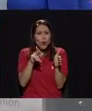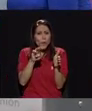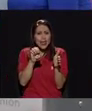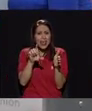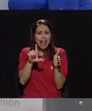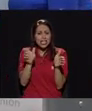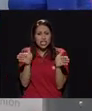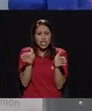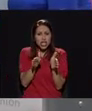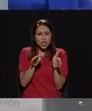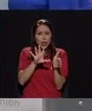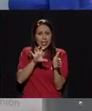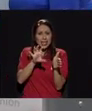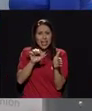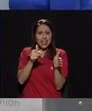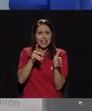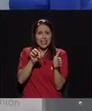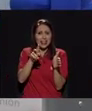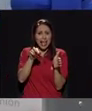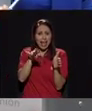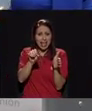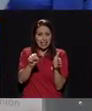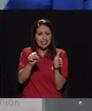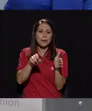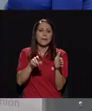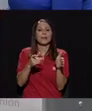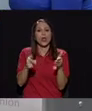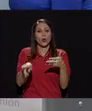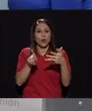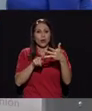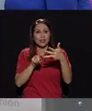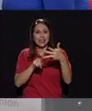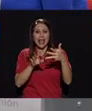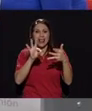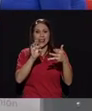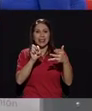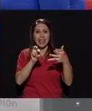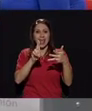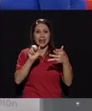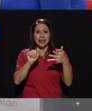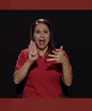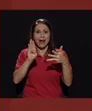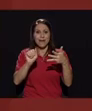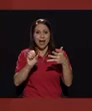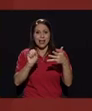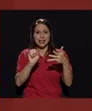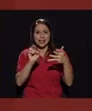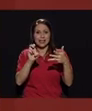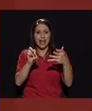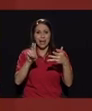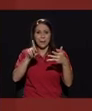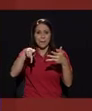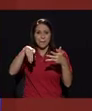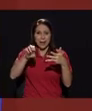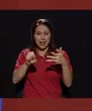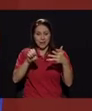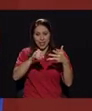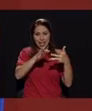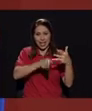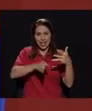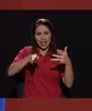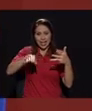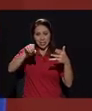de 500 hectáreas, sin embargo hay otro más pequeño. Luego está el Terra Basierpe en la parte sur del país. El